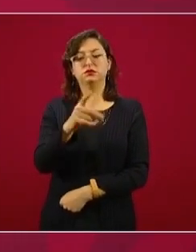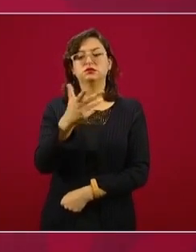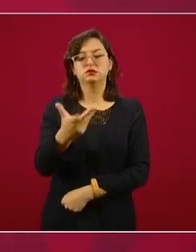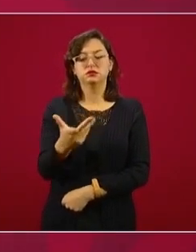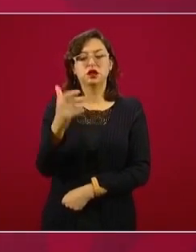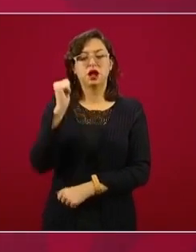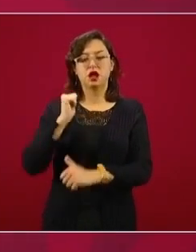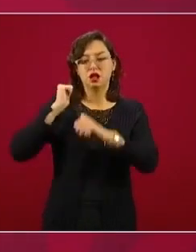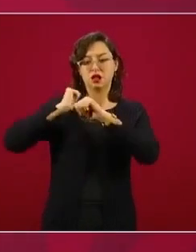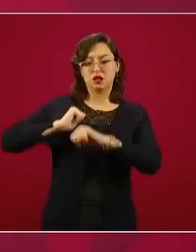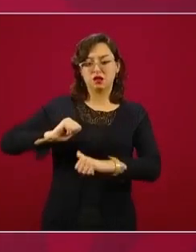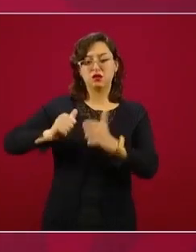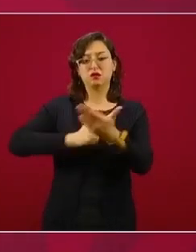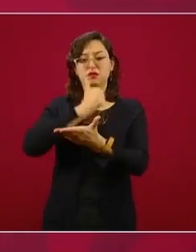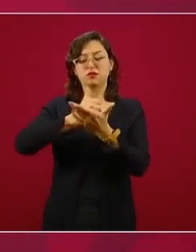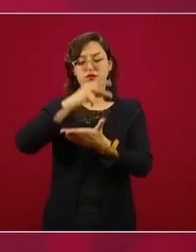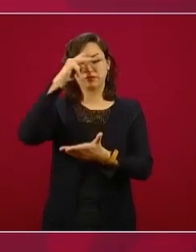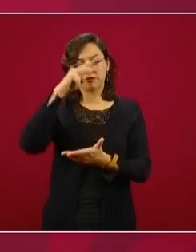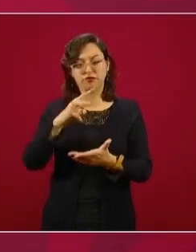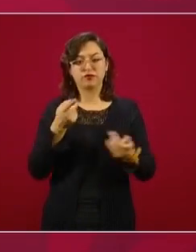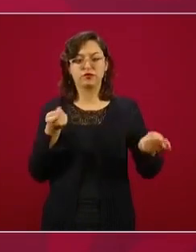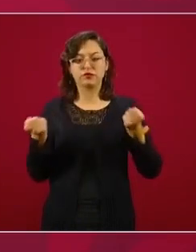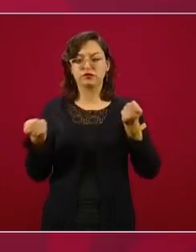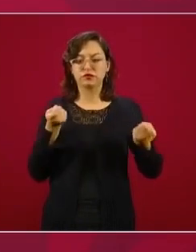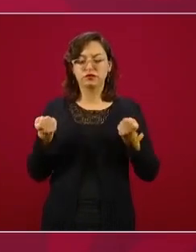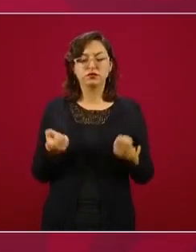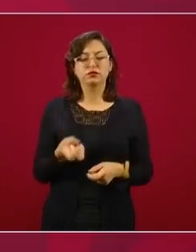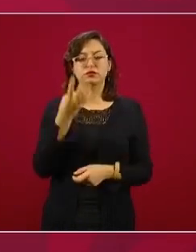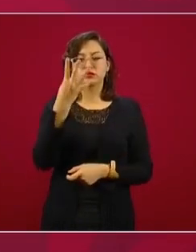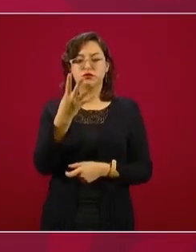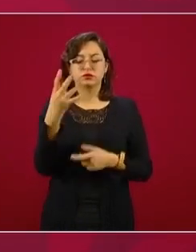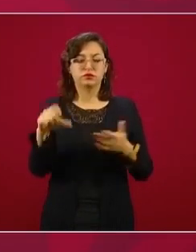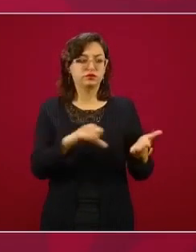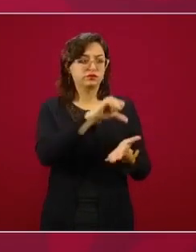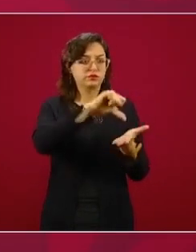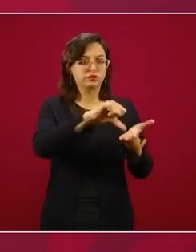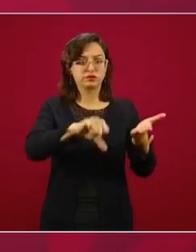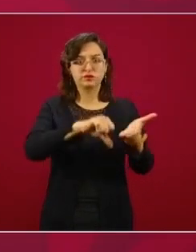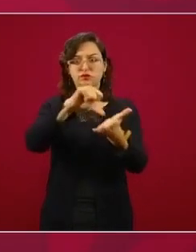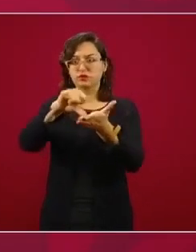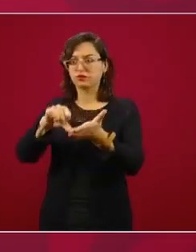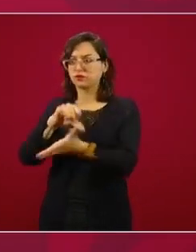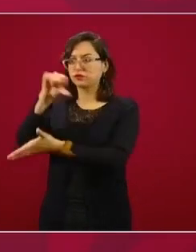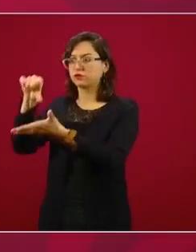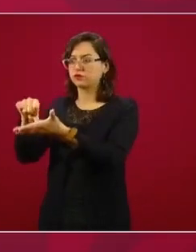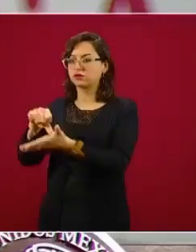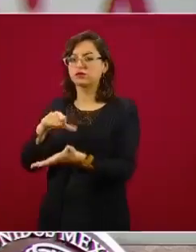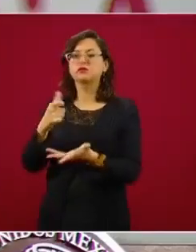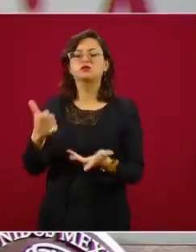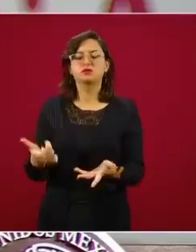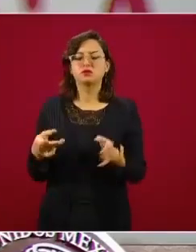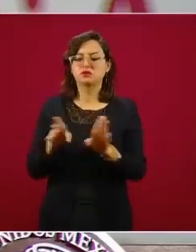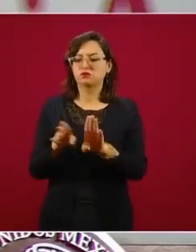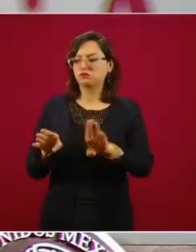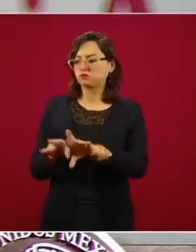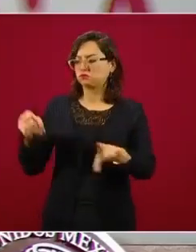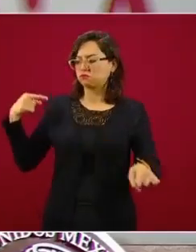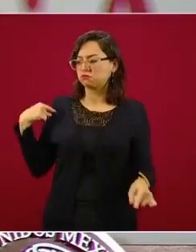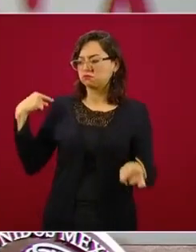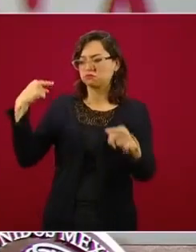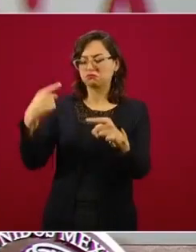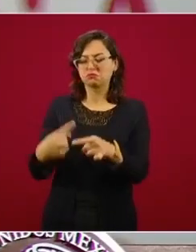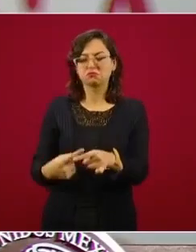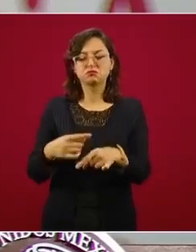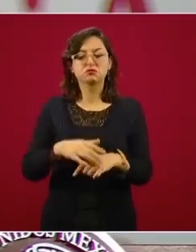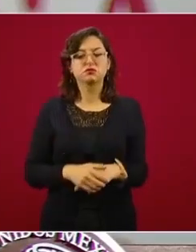Ciudad de México es el que lleva ese control de los 4 centros y se determina cómo vamos. Hasta el día de la fecha no ha